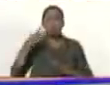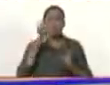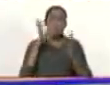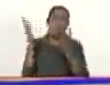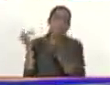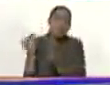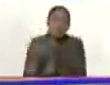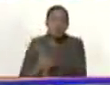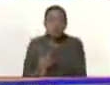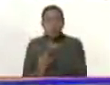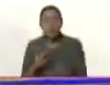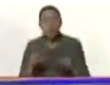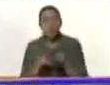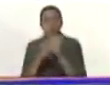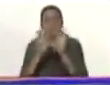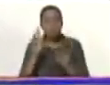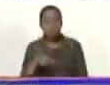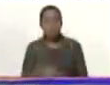esperanzas.